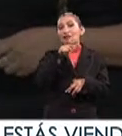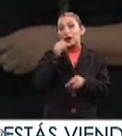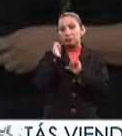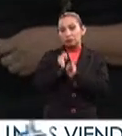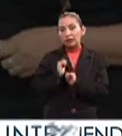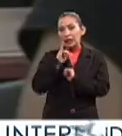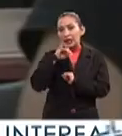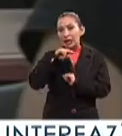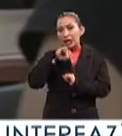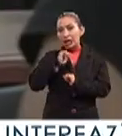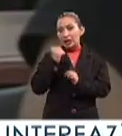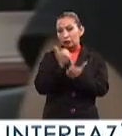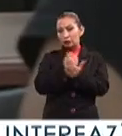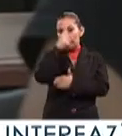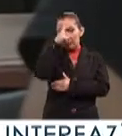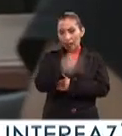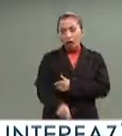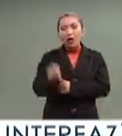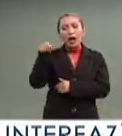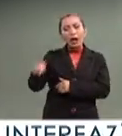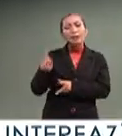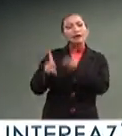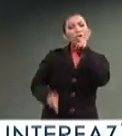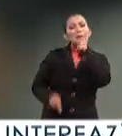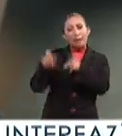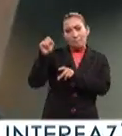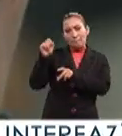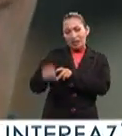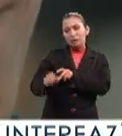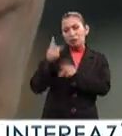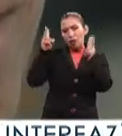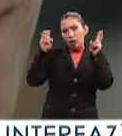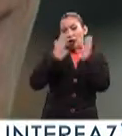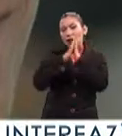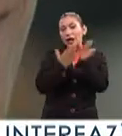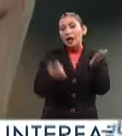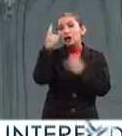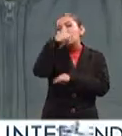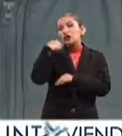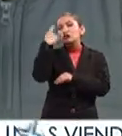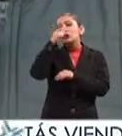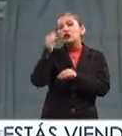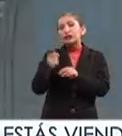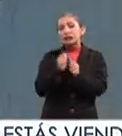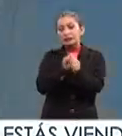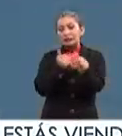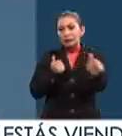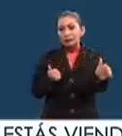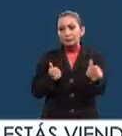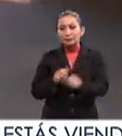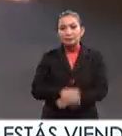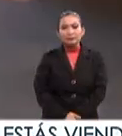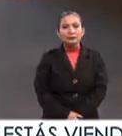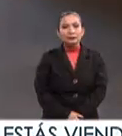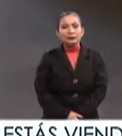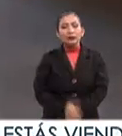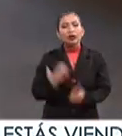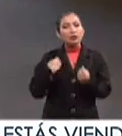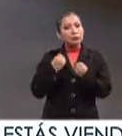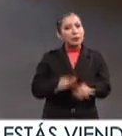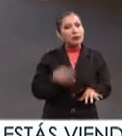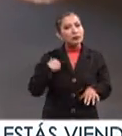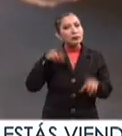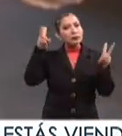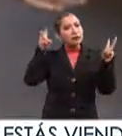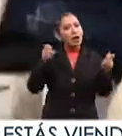delegado del INEA en la Ciudad de México, con quien hablaremos precisamente del libro Rostros del Rezago. No te pierdas